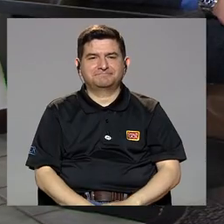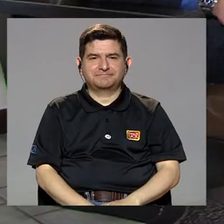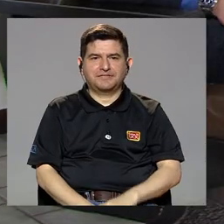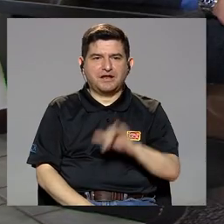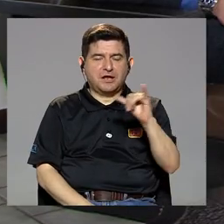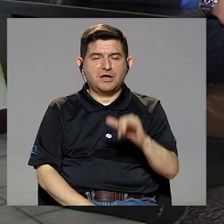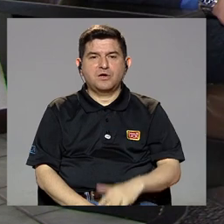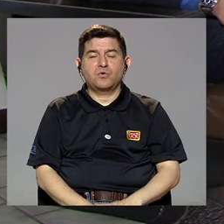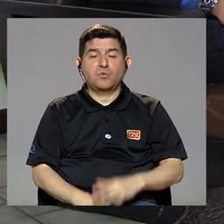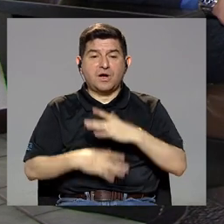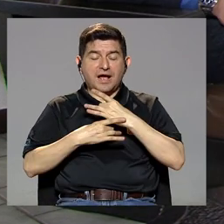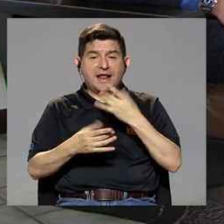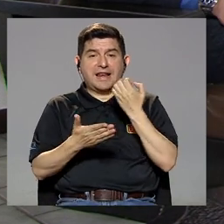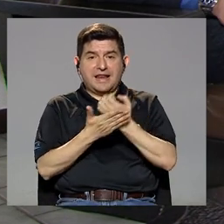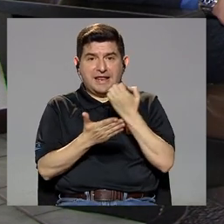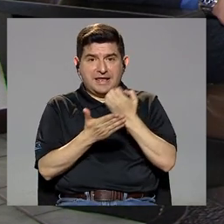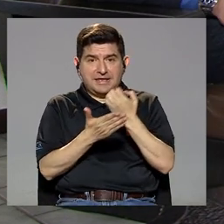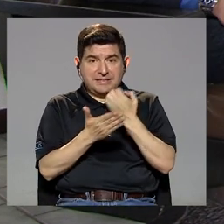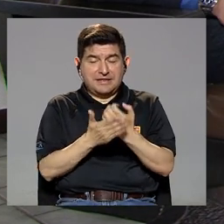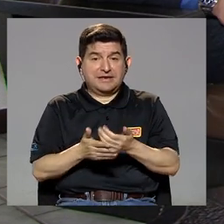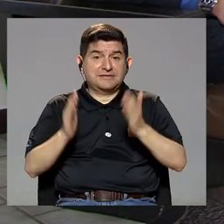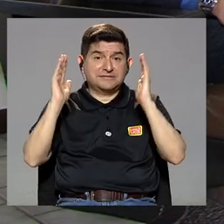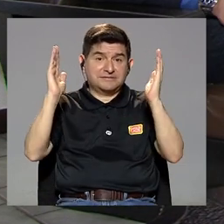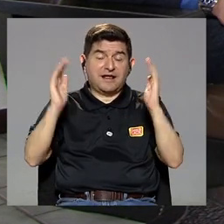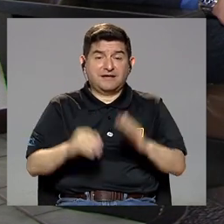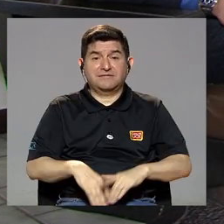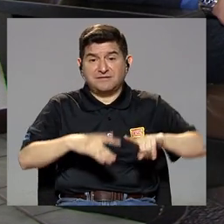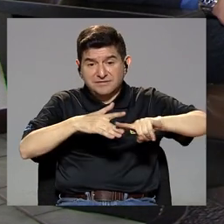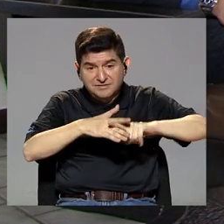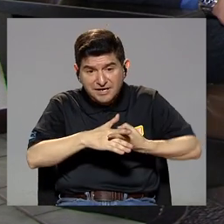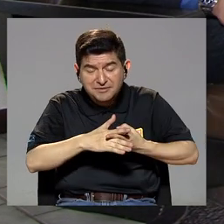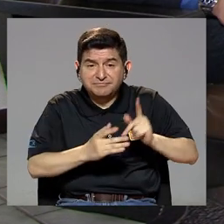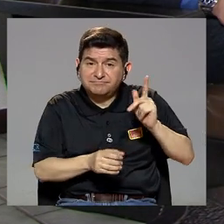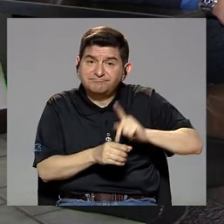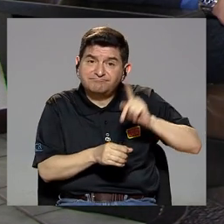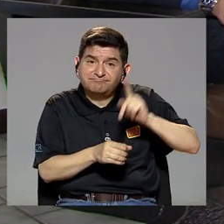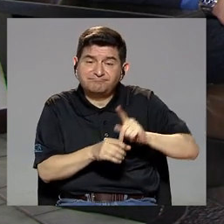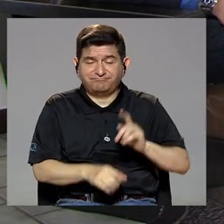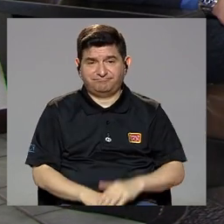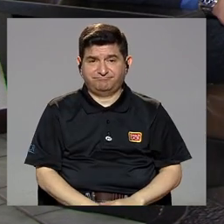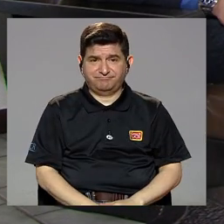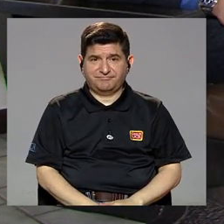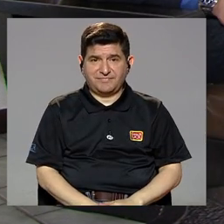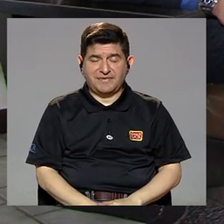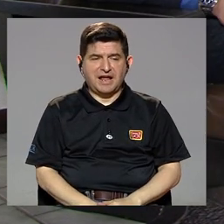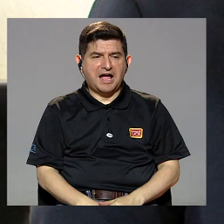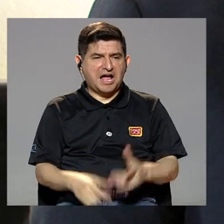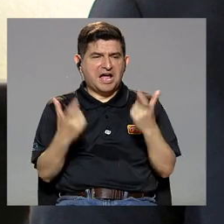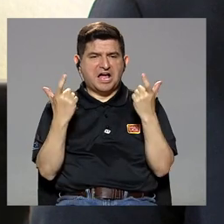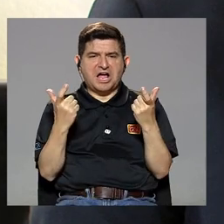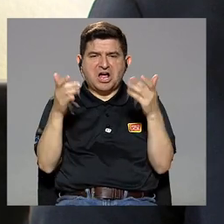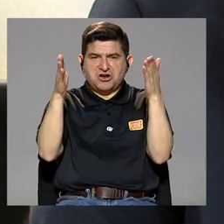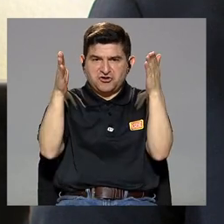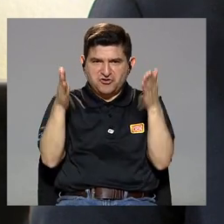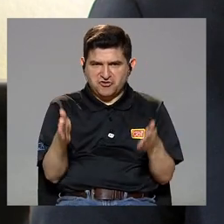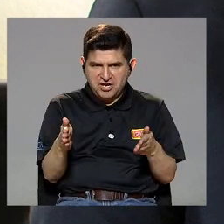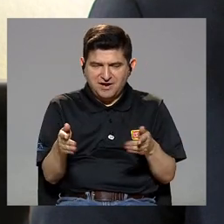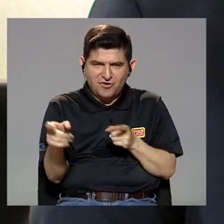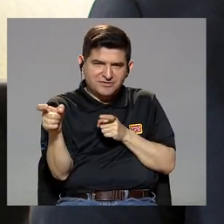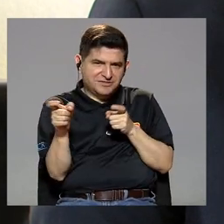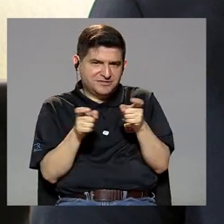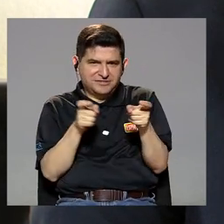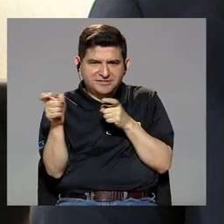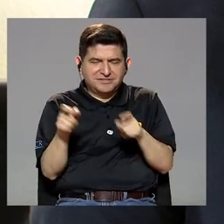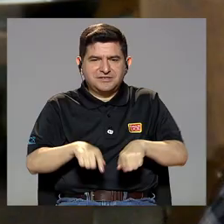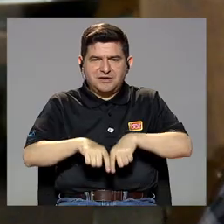intereses económicos de ti pues entraron en juego entonces fueron los grandes ricos los que manejan el